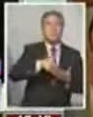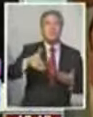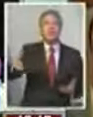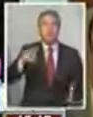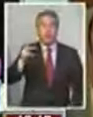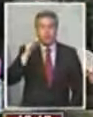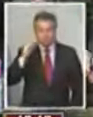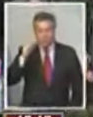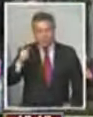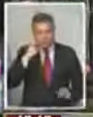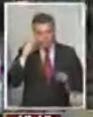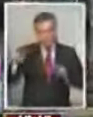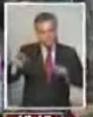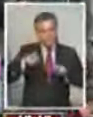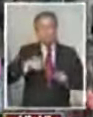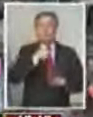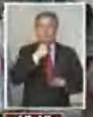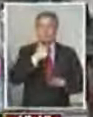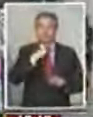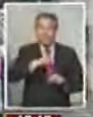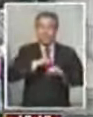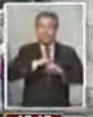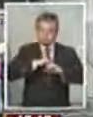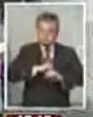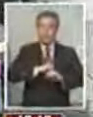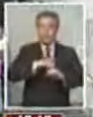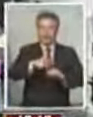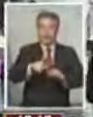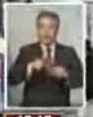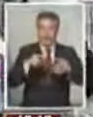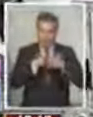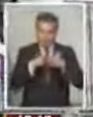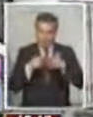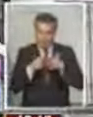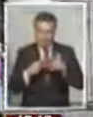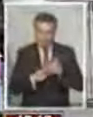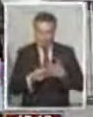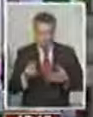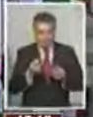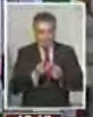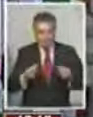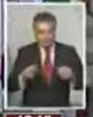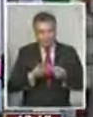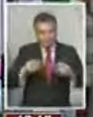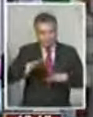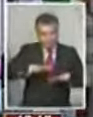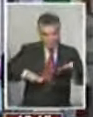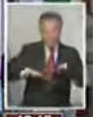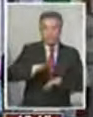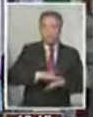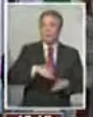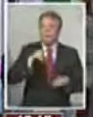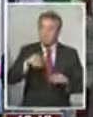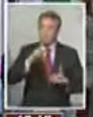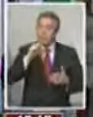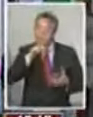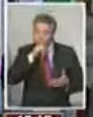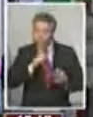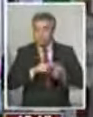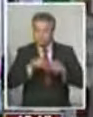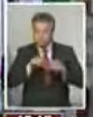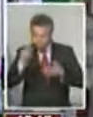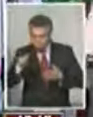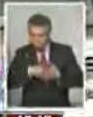través de las medidas anti-elusión y evasión. Por eso, en el protocolo se aclaró que la norma general se aplicará para actos, contratos y